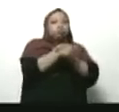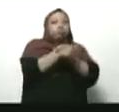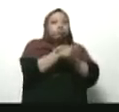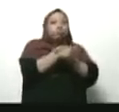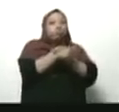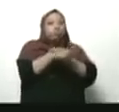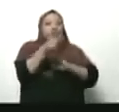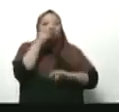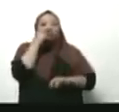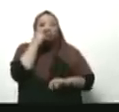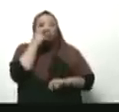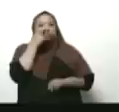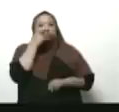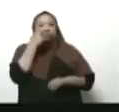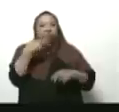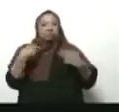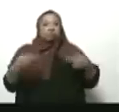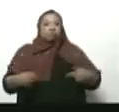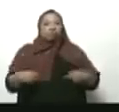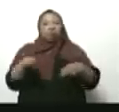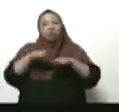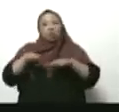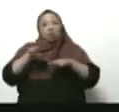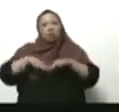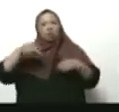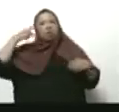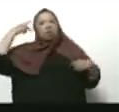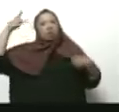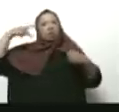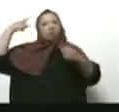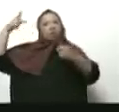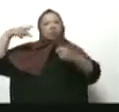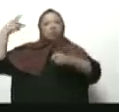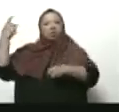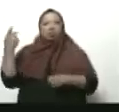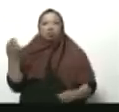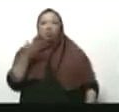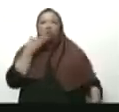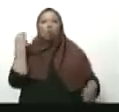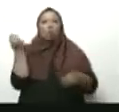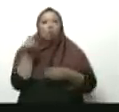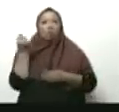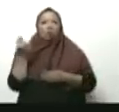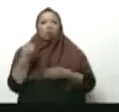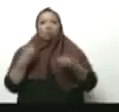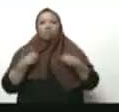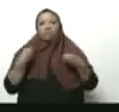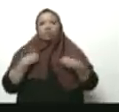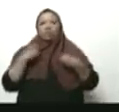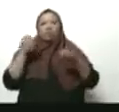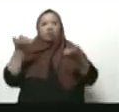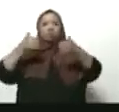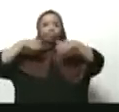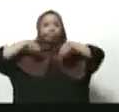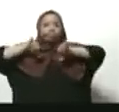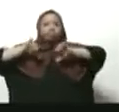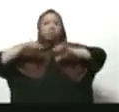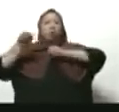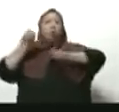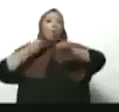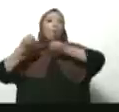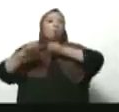la pedofilia daña la integridad física y psicológica del niño niña adolescente y destruye sus vidas como prevenir